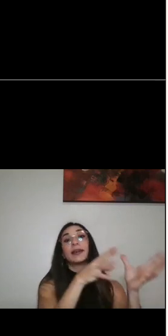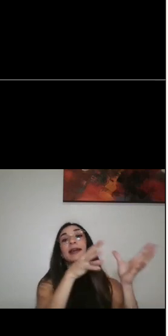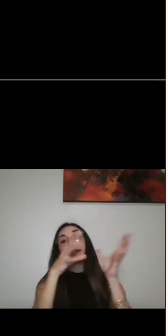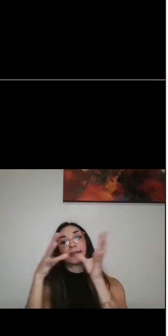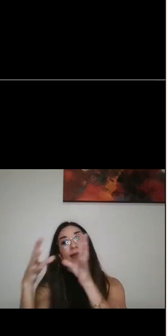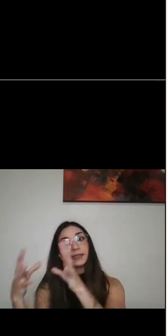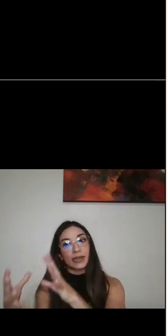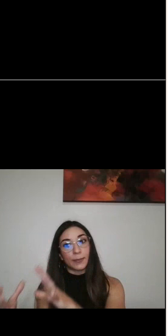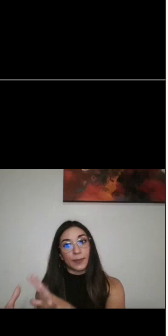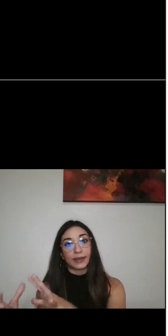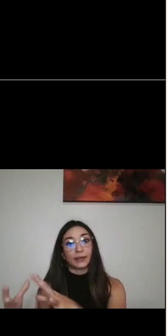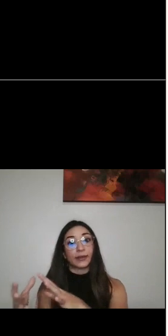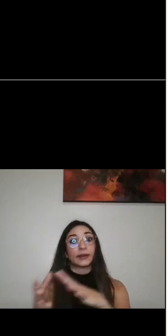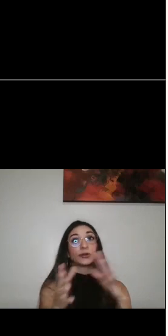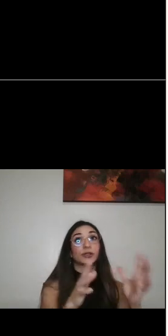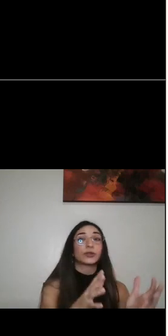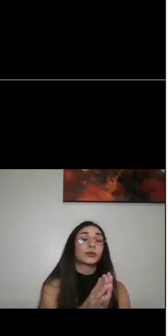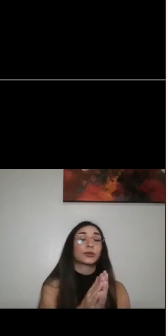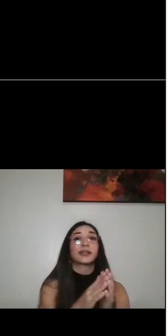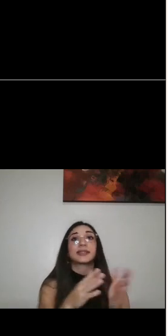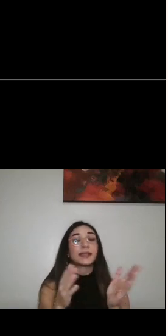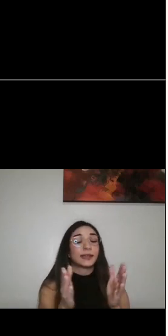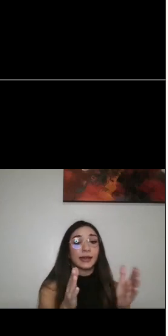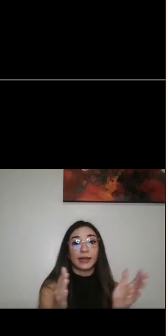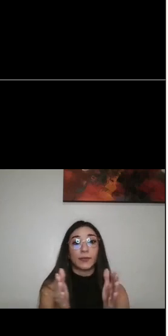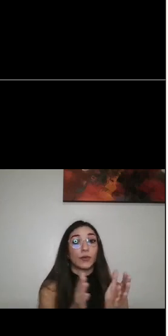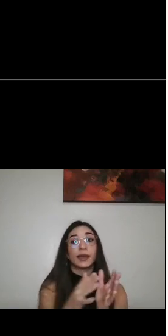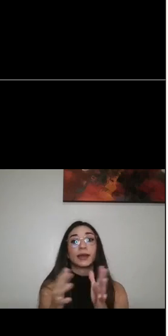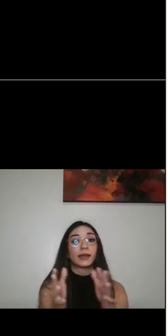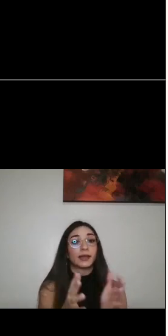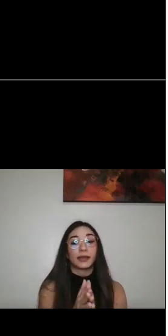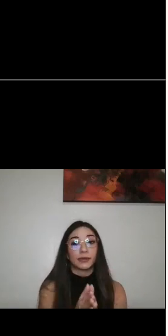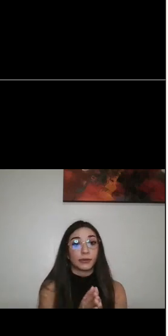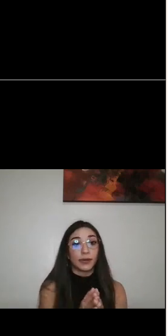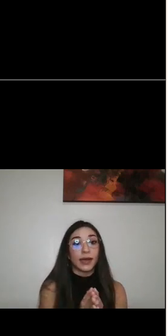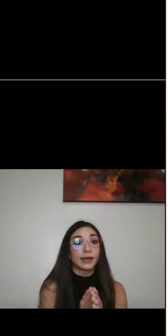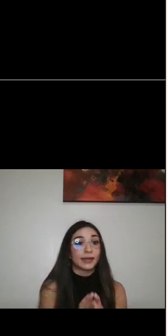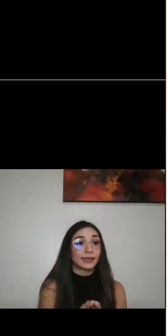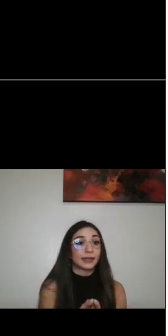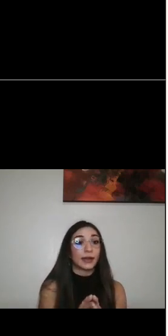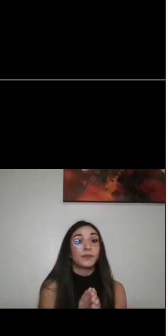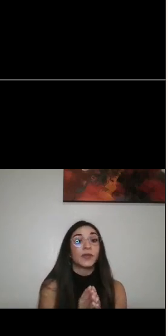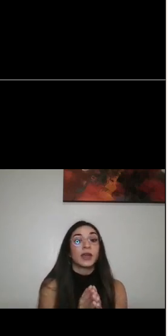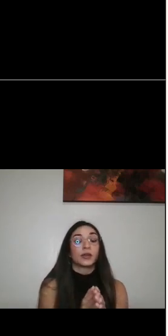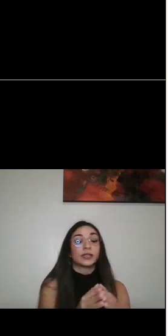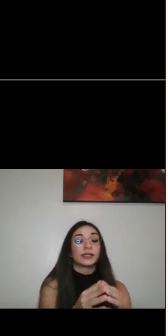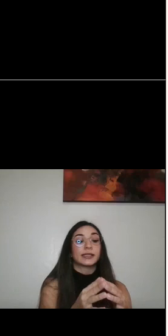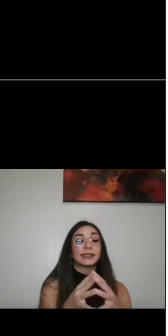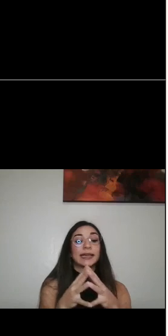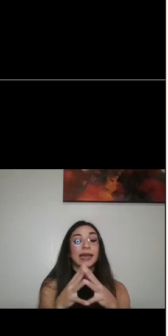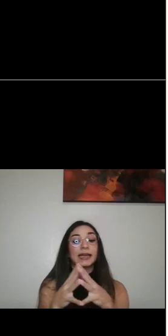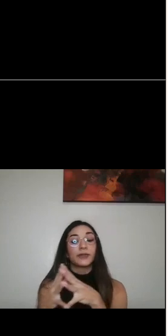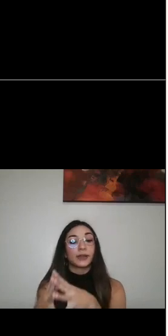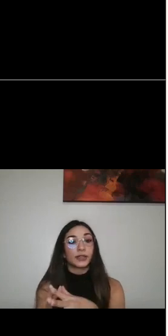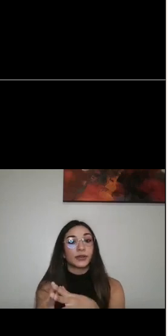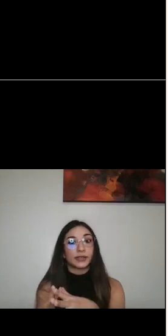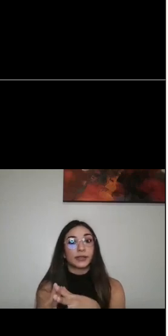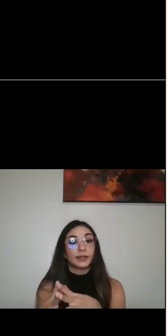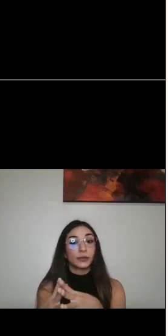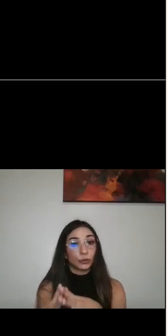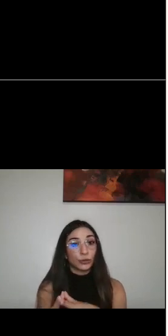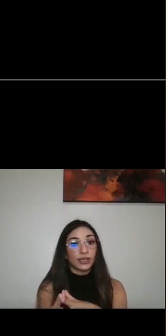parte externa hasta la parte interna. Entonces, son estructuras que se tienen que mover, que tienen que vibrar, etcétera. Entonces, si hay afectación